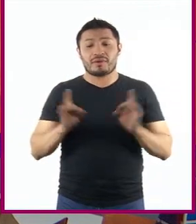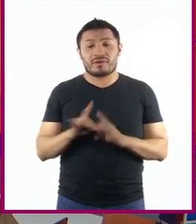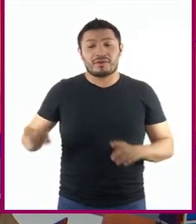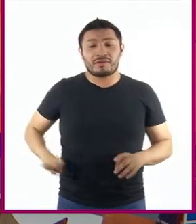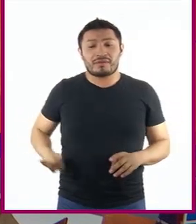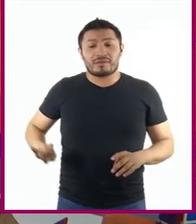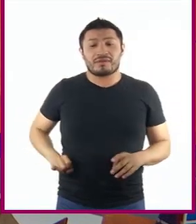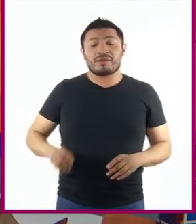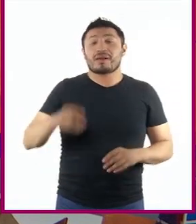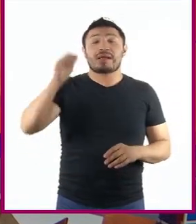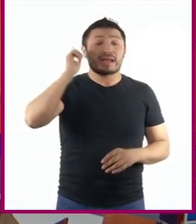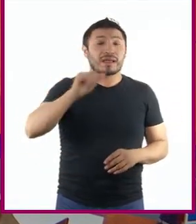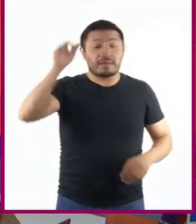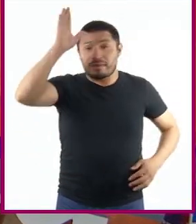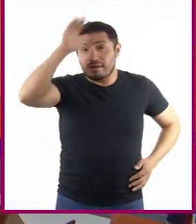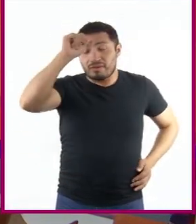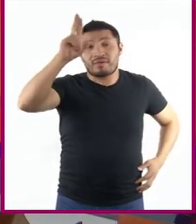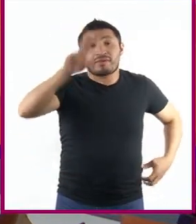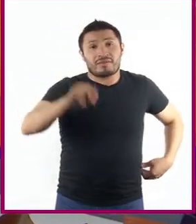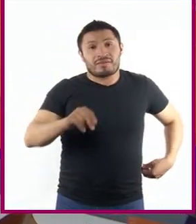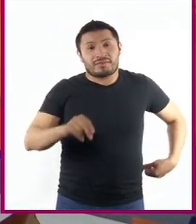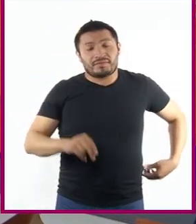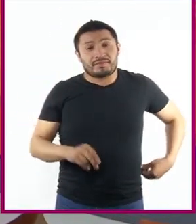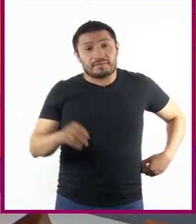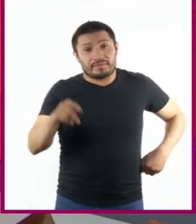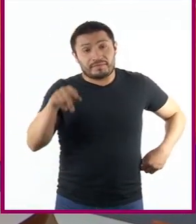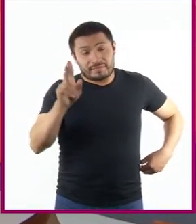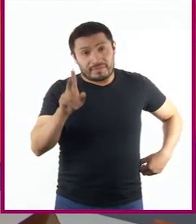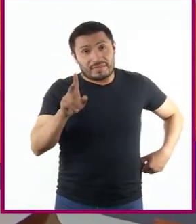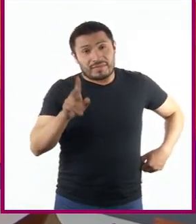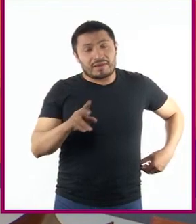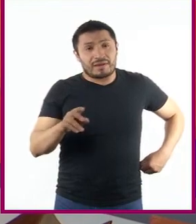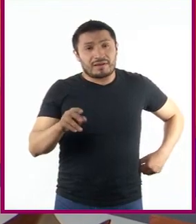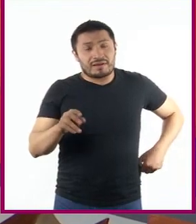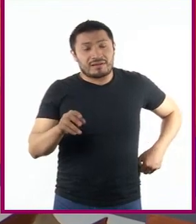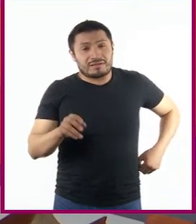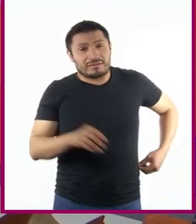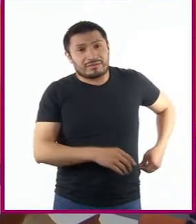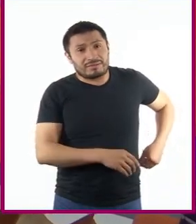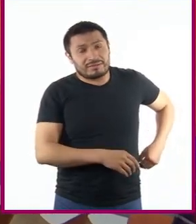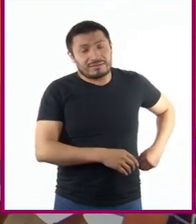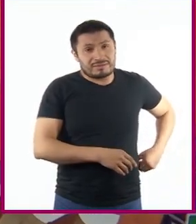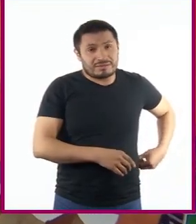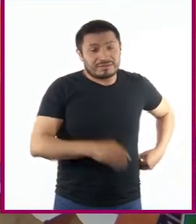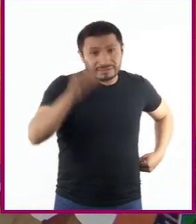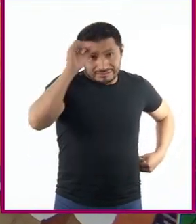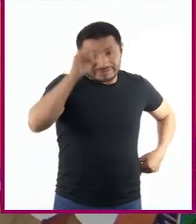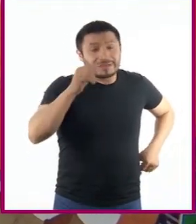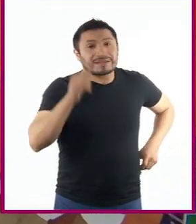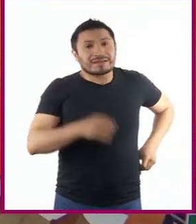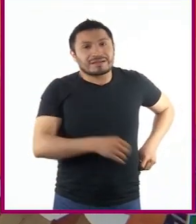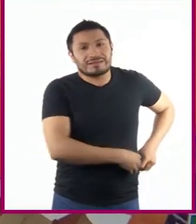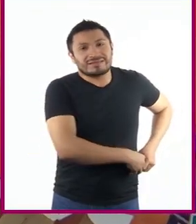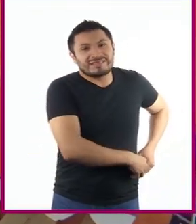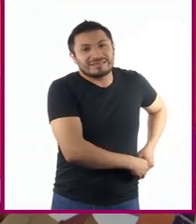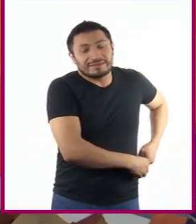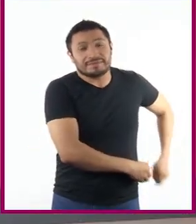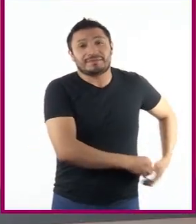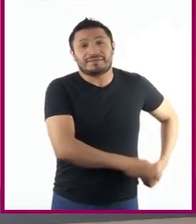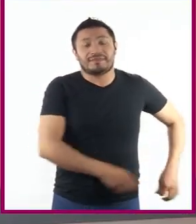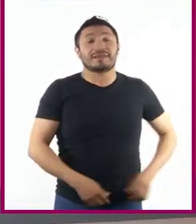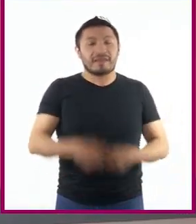siempre estamos de acuerdo con otras personas. Sin embargo, escucharlas nos permite comprender sus puntos de vista.